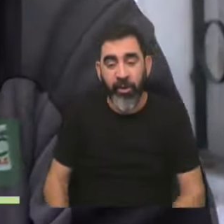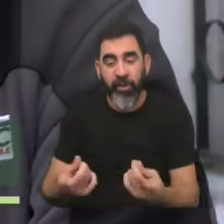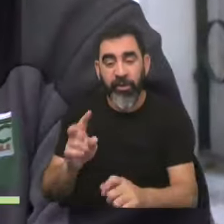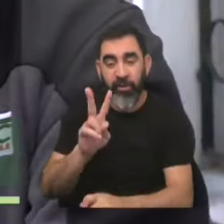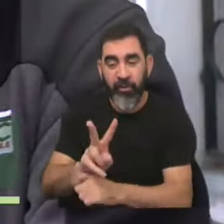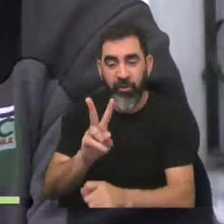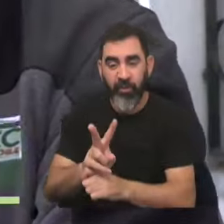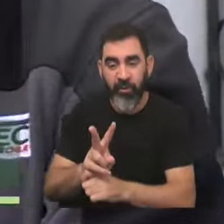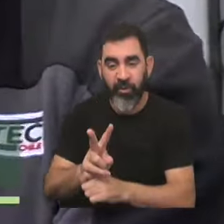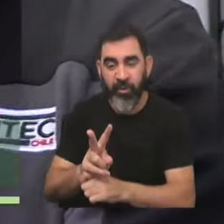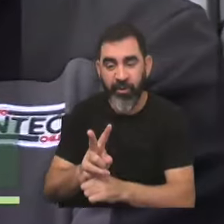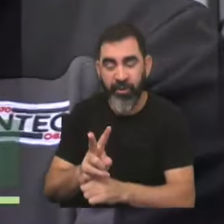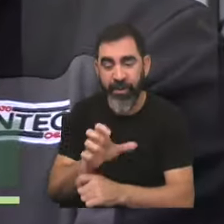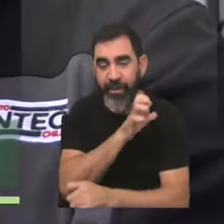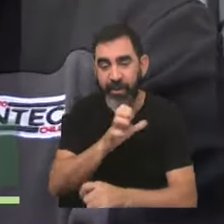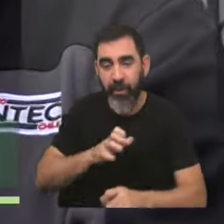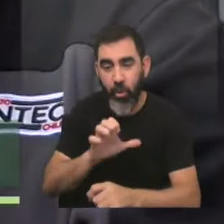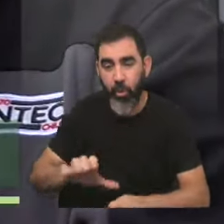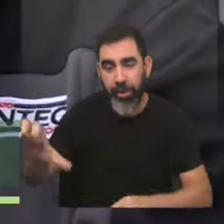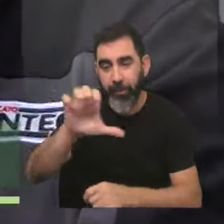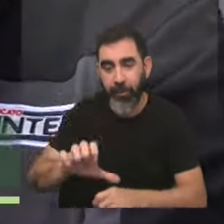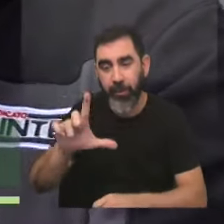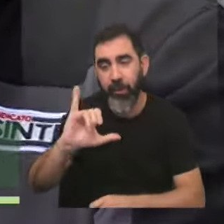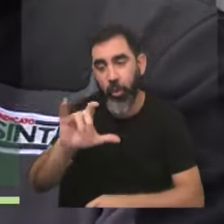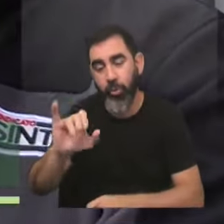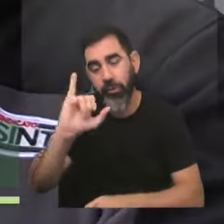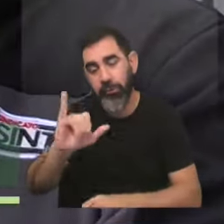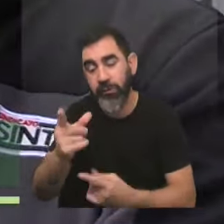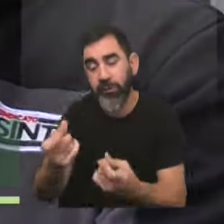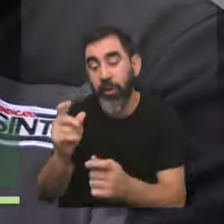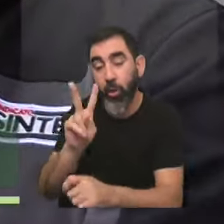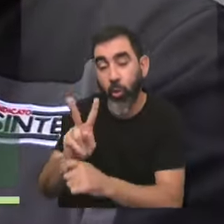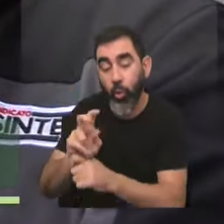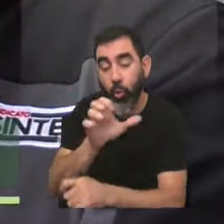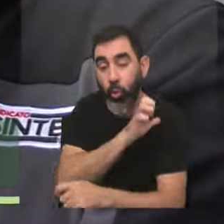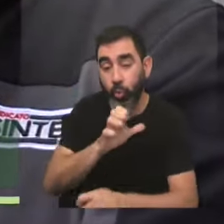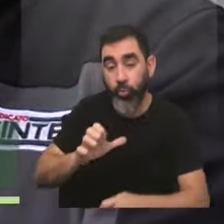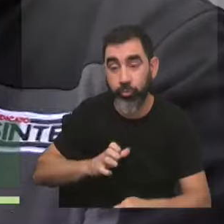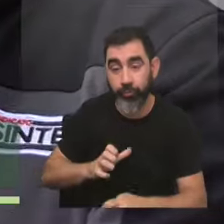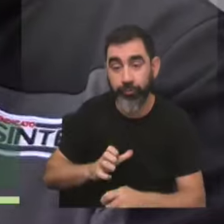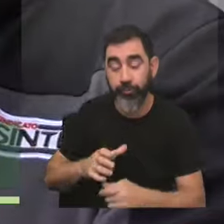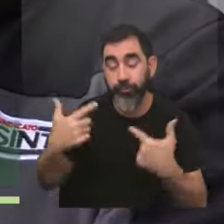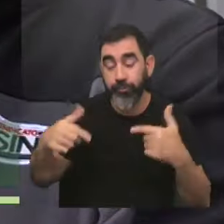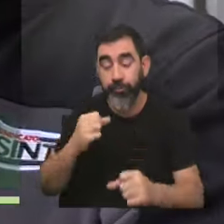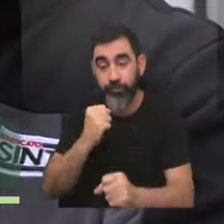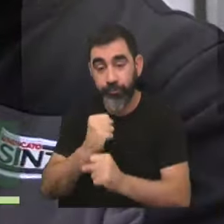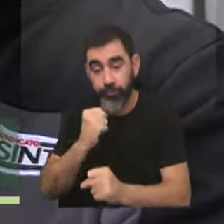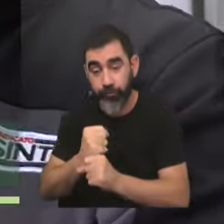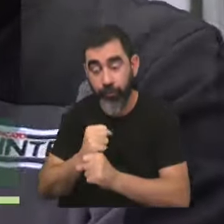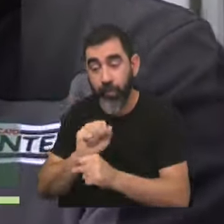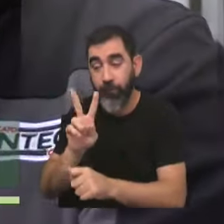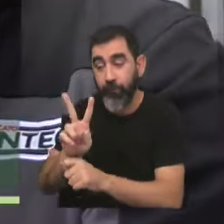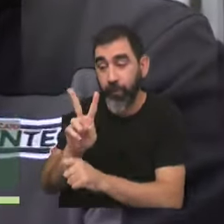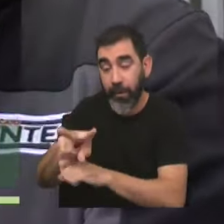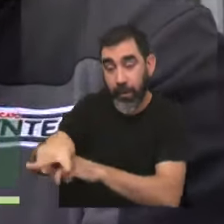control por parte de del Estado hacia las empresas Sí claro tien que más controles del estado tiene que ver con el Ministerio de trabajo la fiscalización y